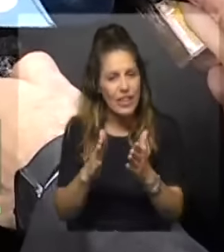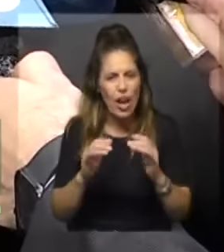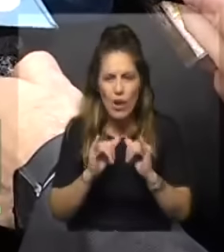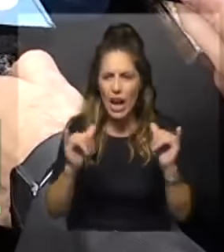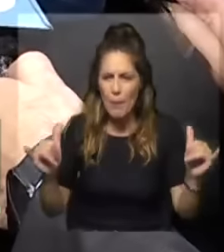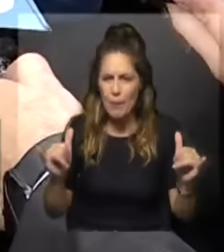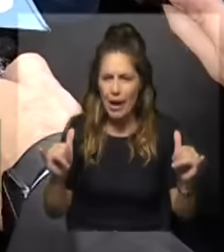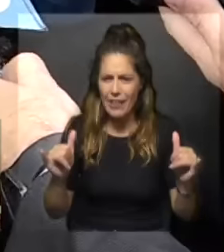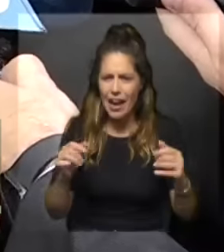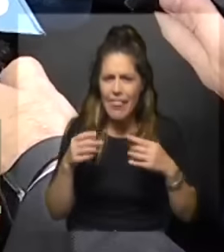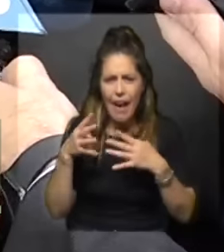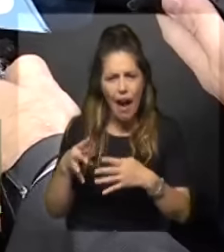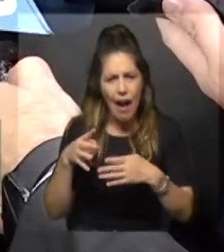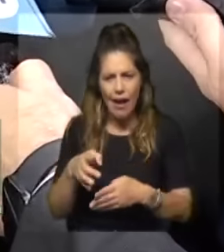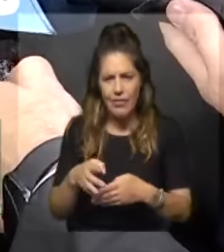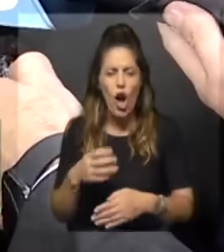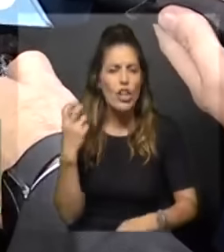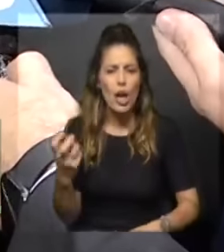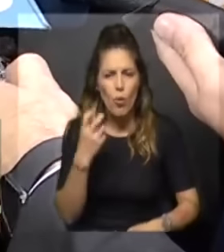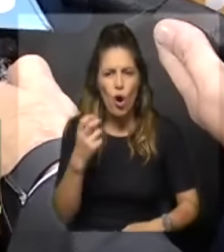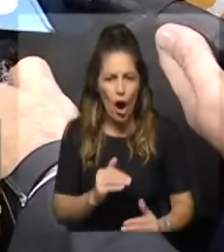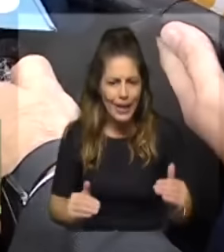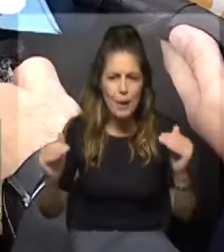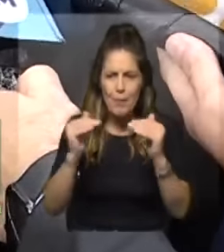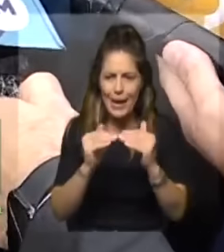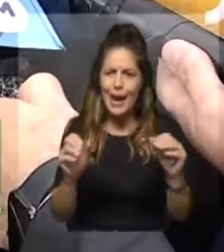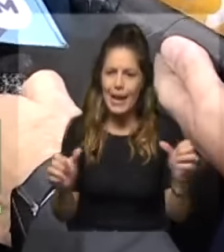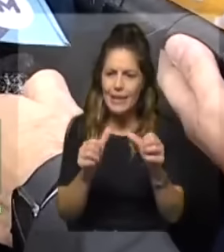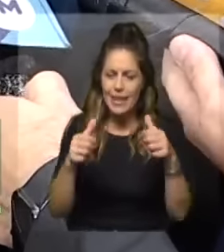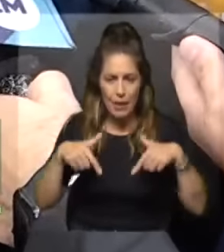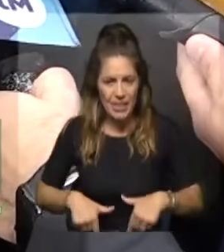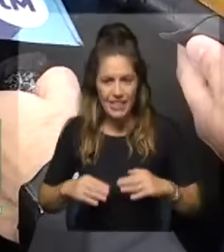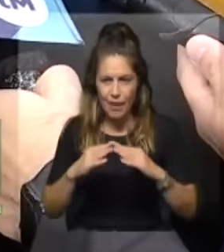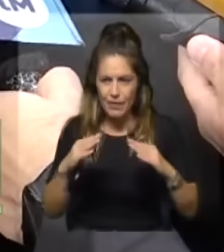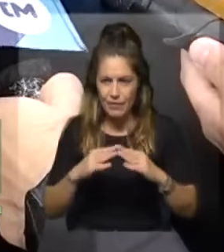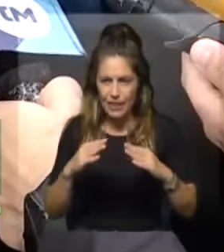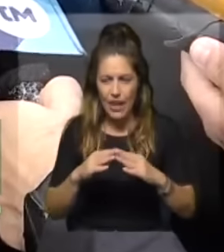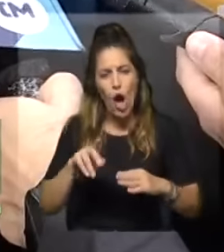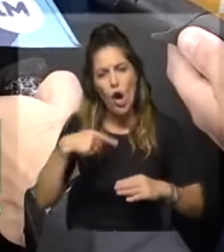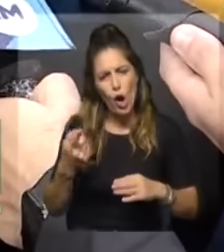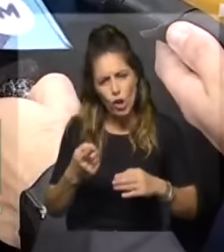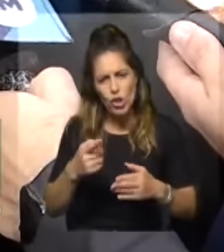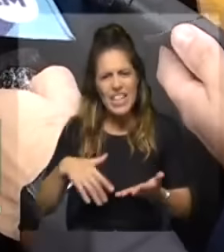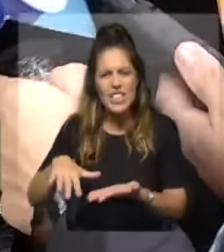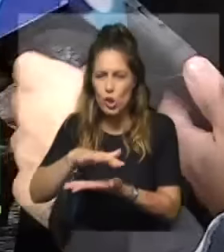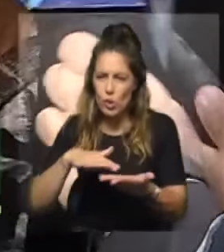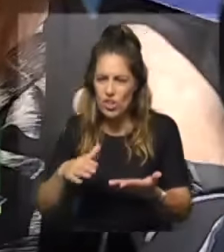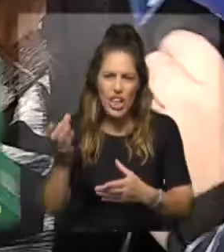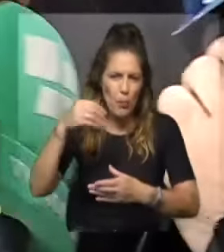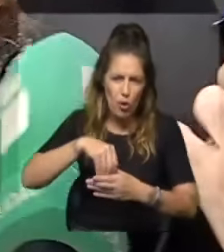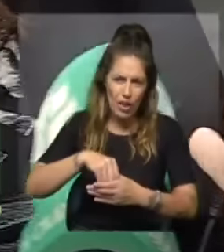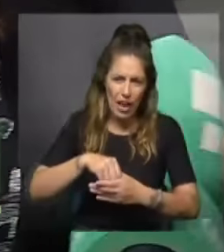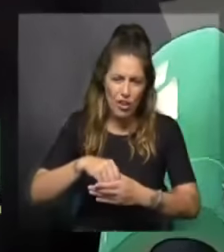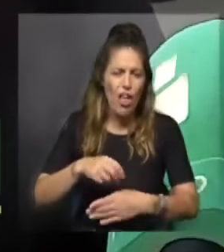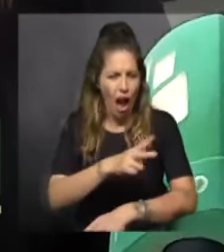campaña de alta hostilidad que buscó equiparar el accionar de la ministra de vivienda con otros episodios que involucraron a